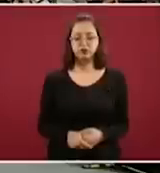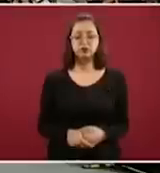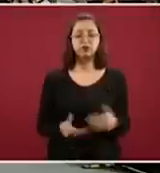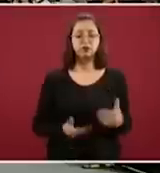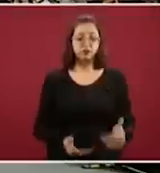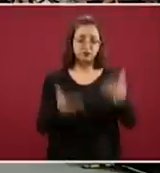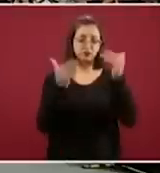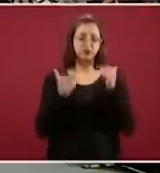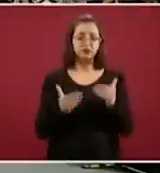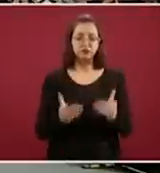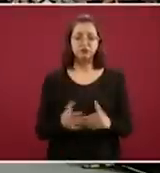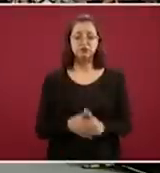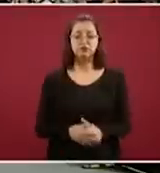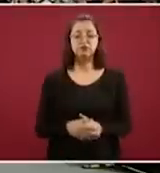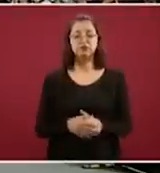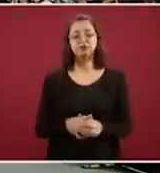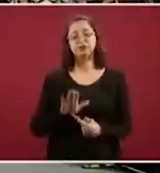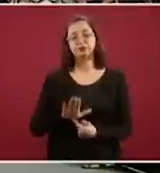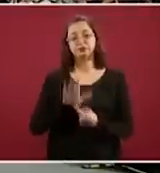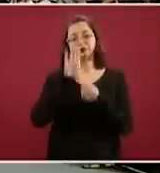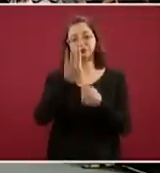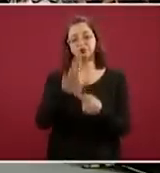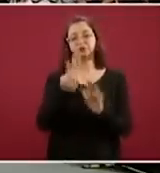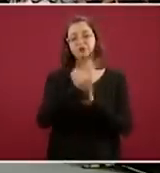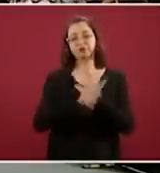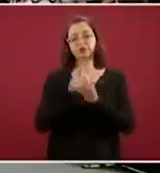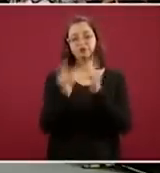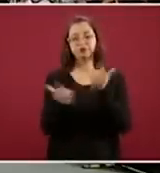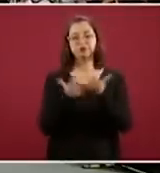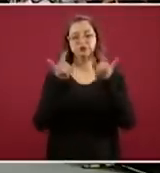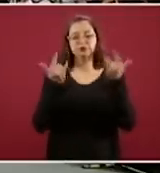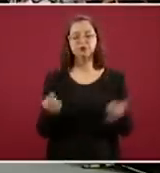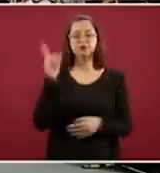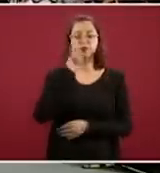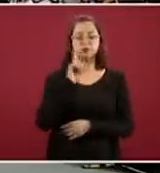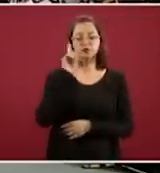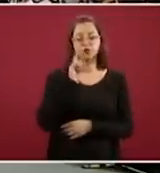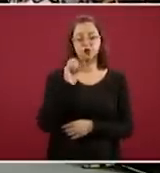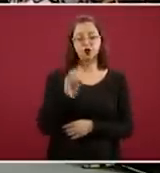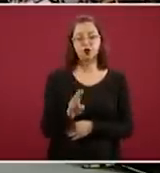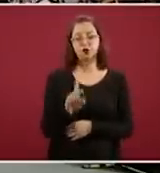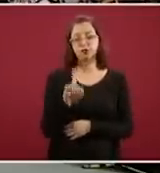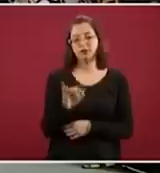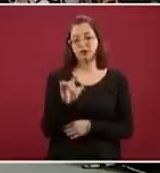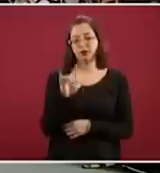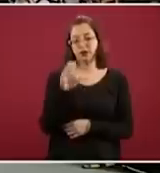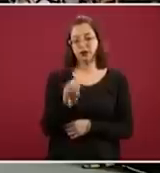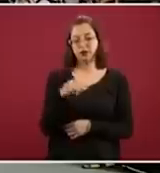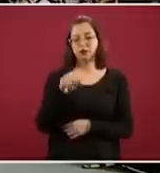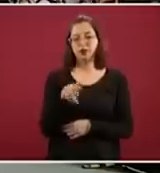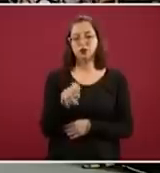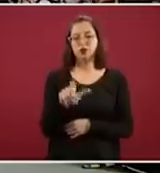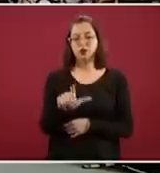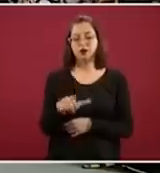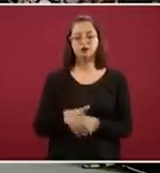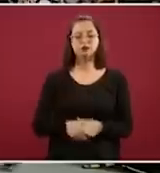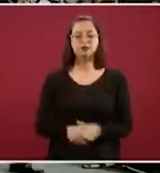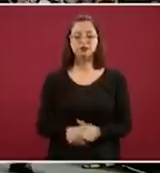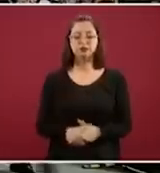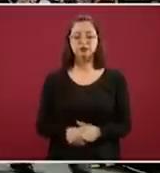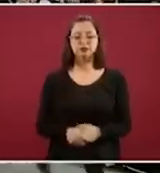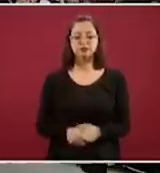A continuación, proyectaremos la videosemblanza de la ciudadana Otilio Eugenio Manuel.